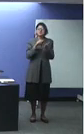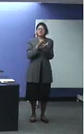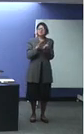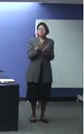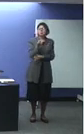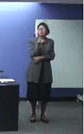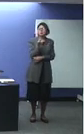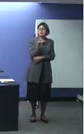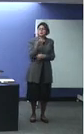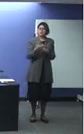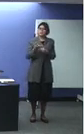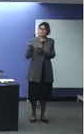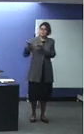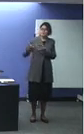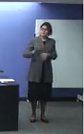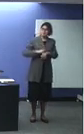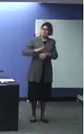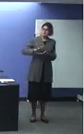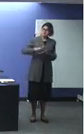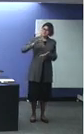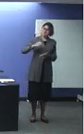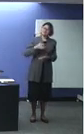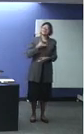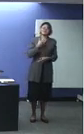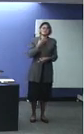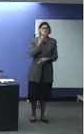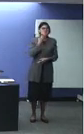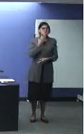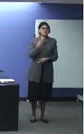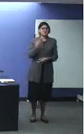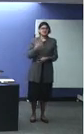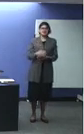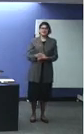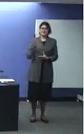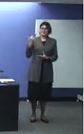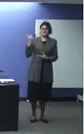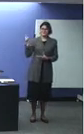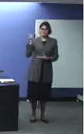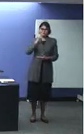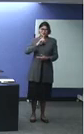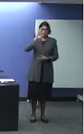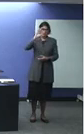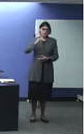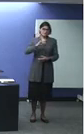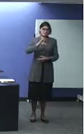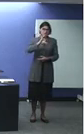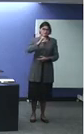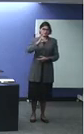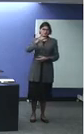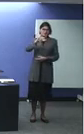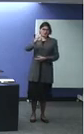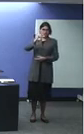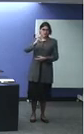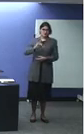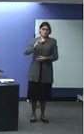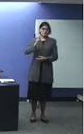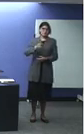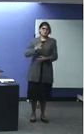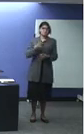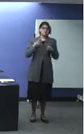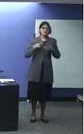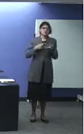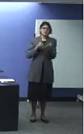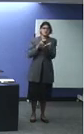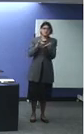bueno, porque anotando lo que decía la maestra Cintia, la voz de la discapacidad no está